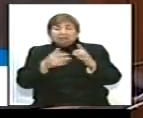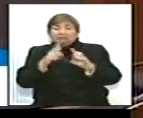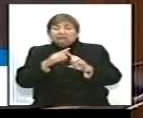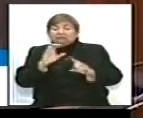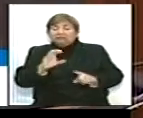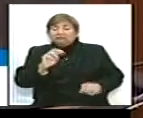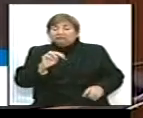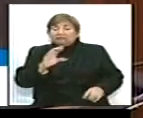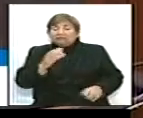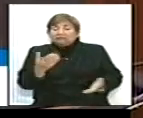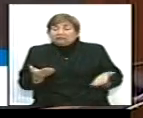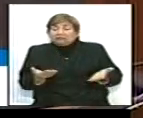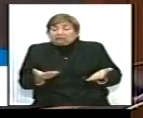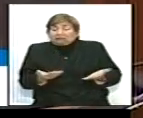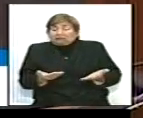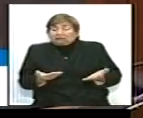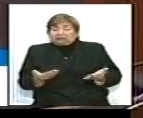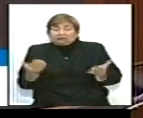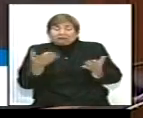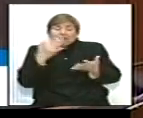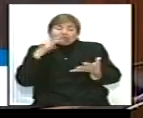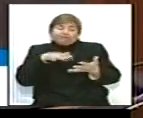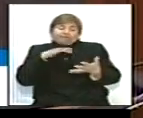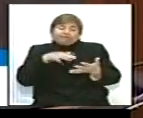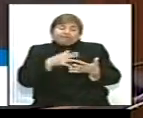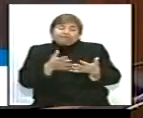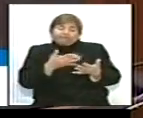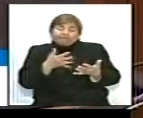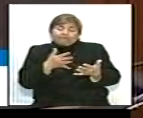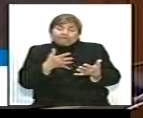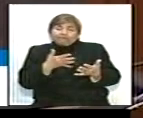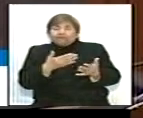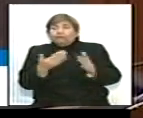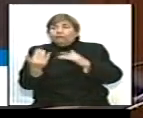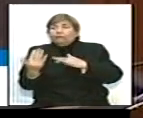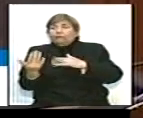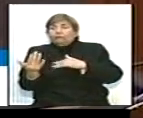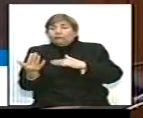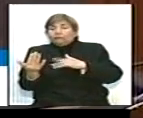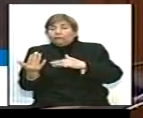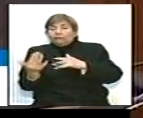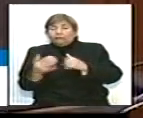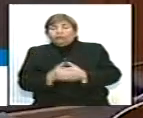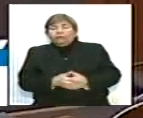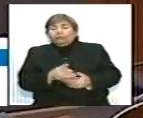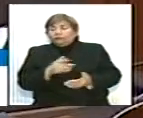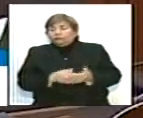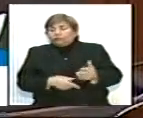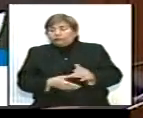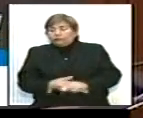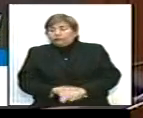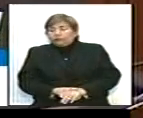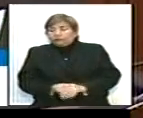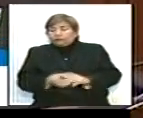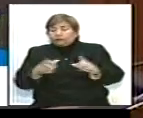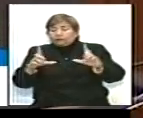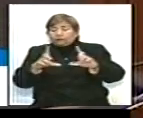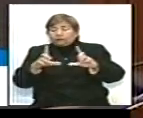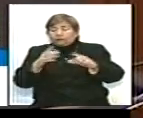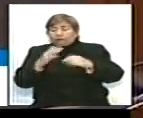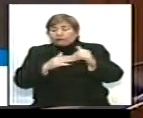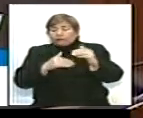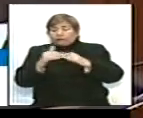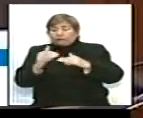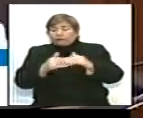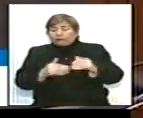planta, solamente hay un estudio. Están esperando, ¿qué han estado esperando? La licencia de